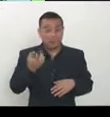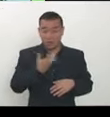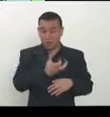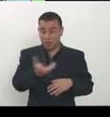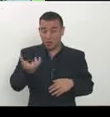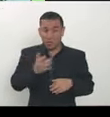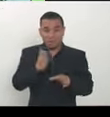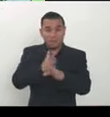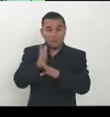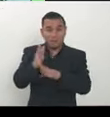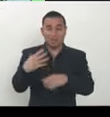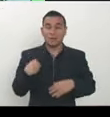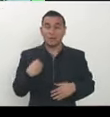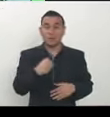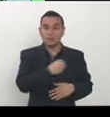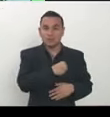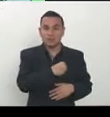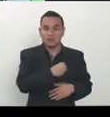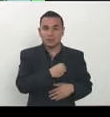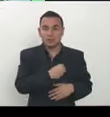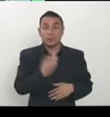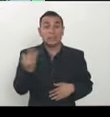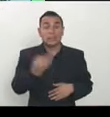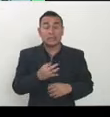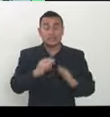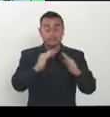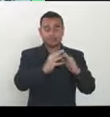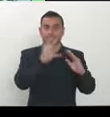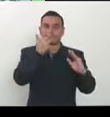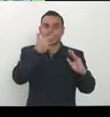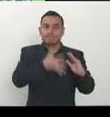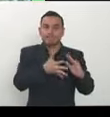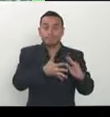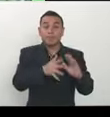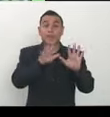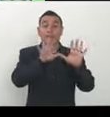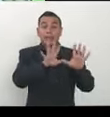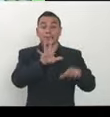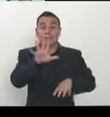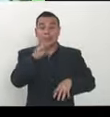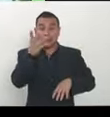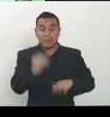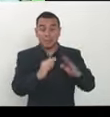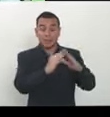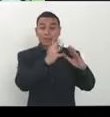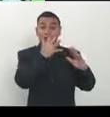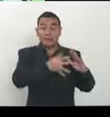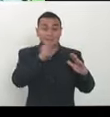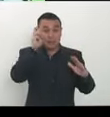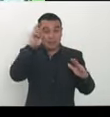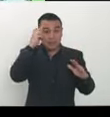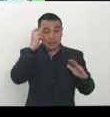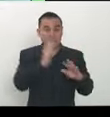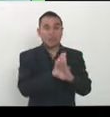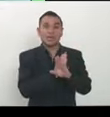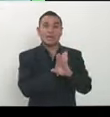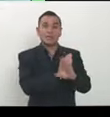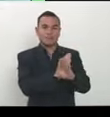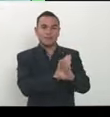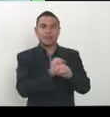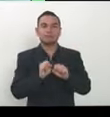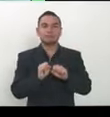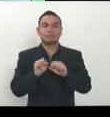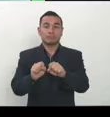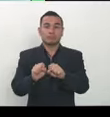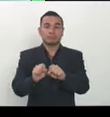sanidad pública que se tienen que quedar en sus casas 15 días para que así evitemos que muera gente, porque